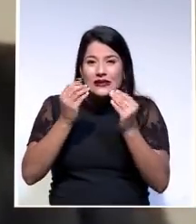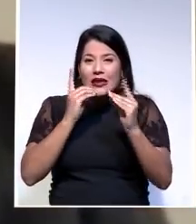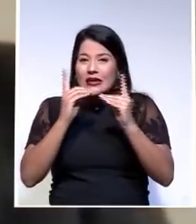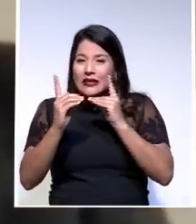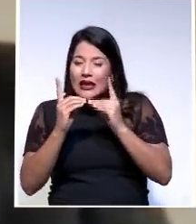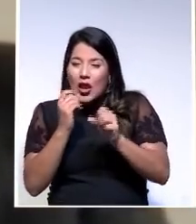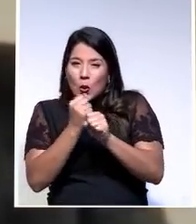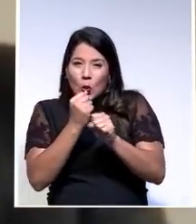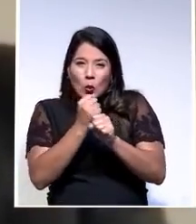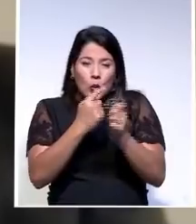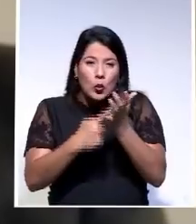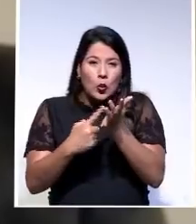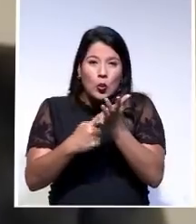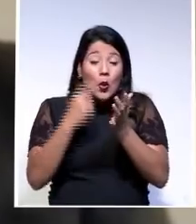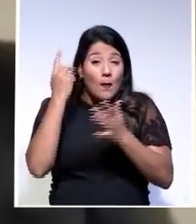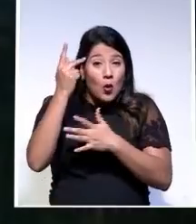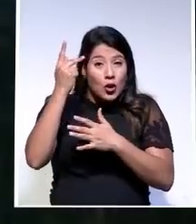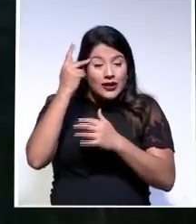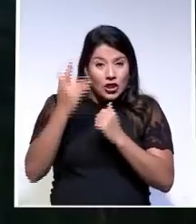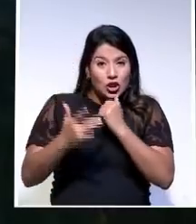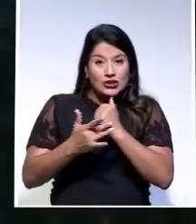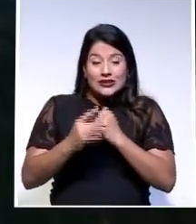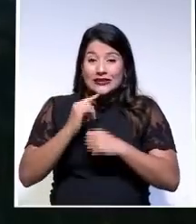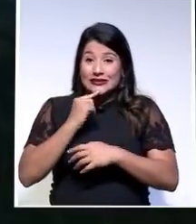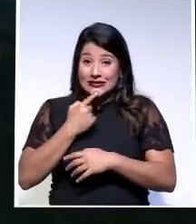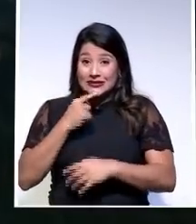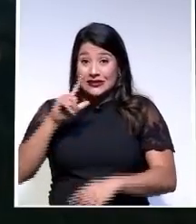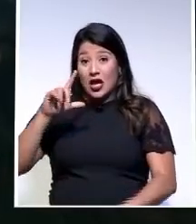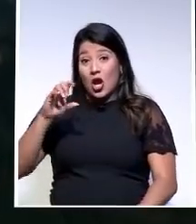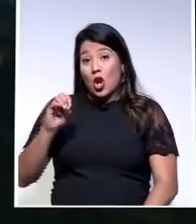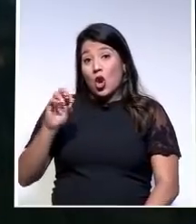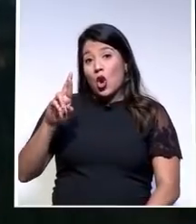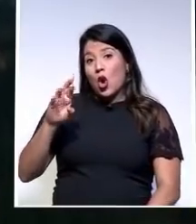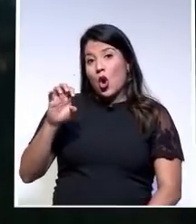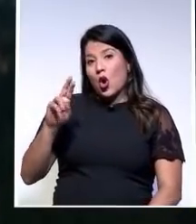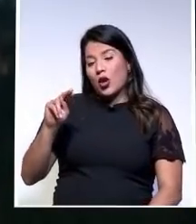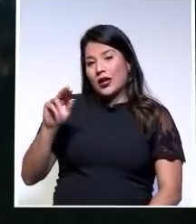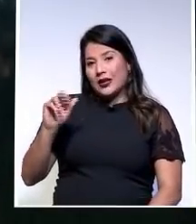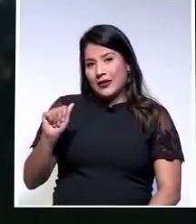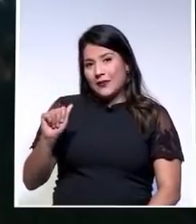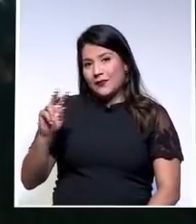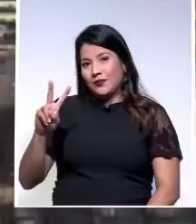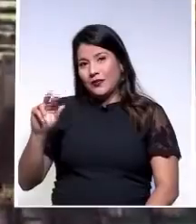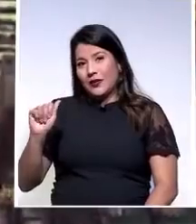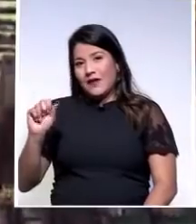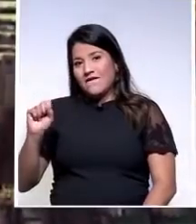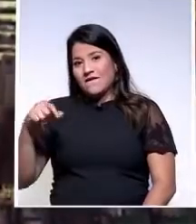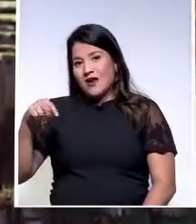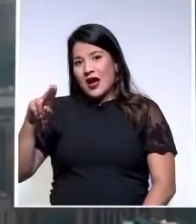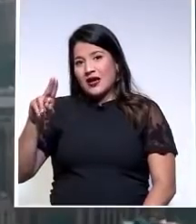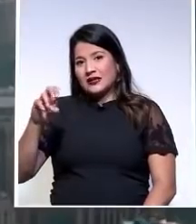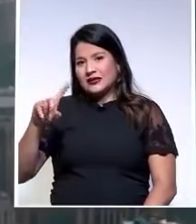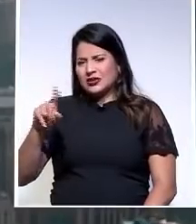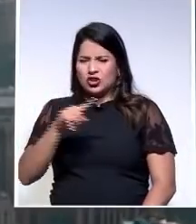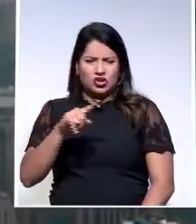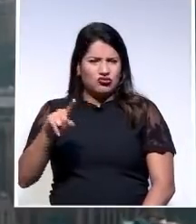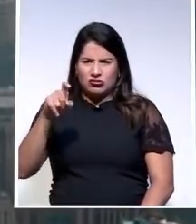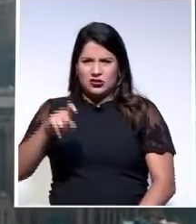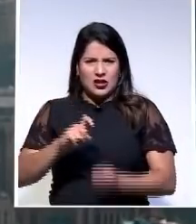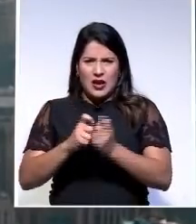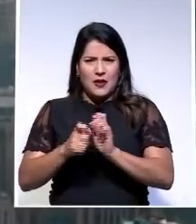y técnico serio, robusto. Doña Lorena Vázquez insiste en que no hay que cambiar la ley, sino tener voluntad